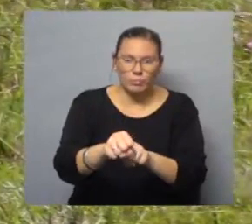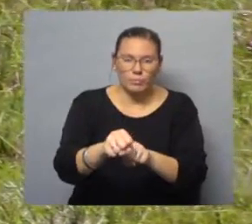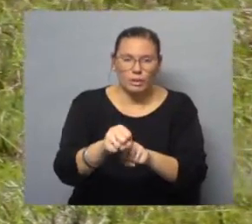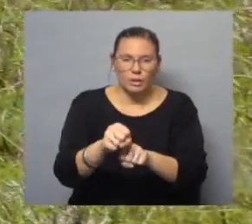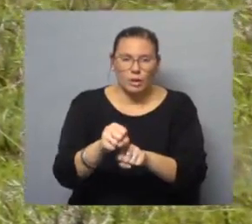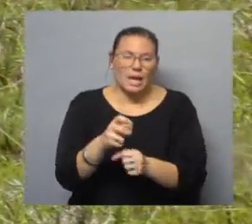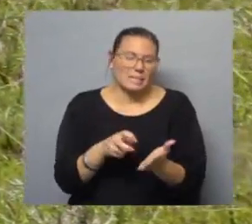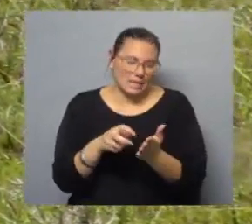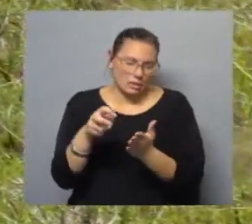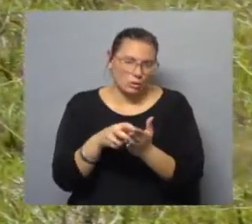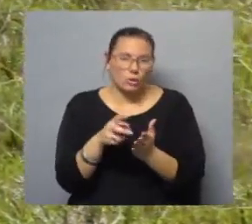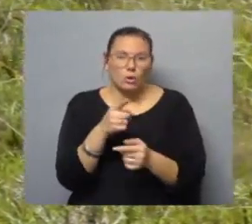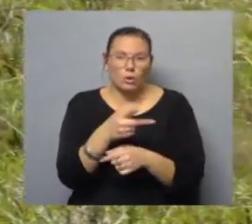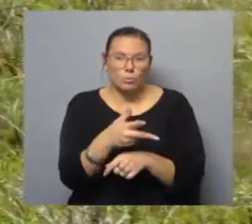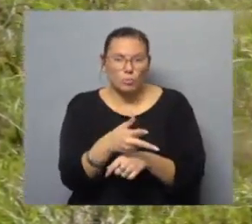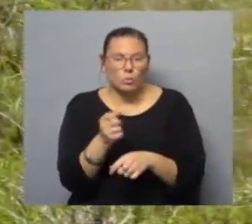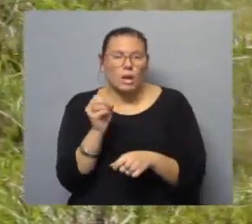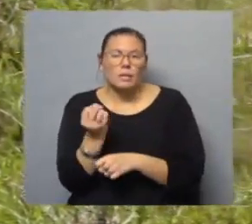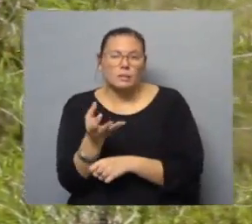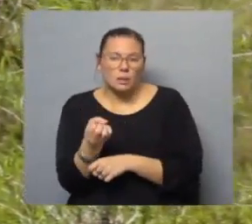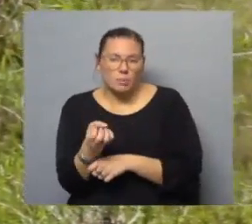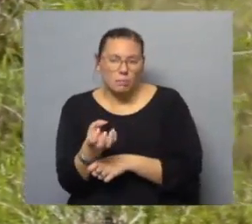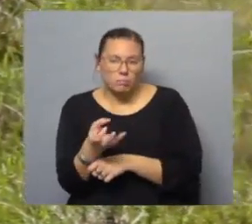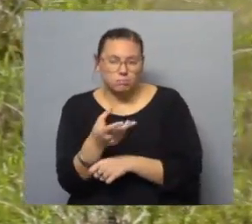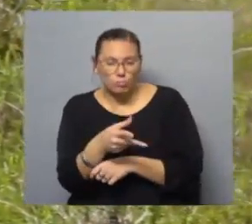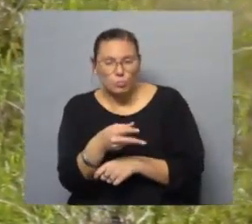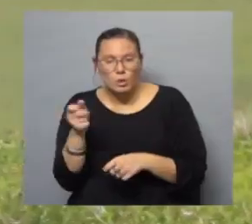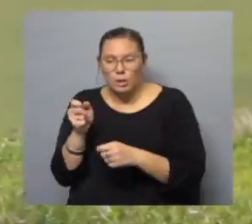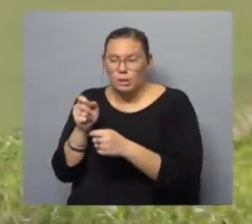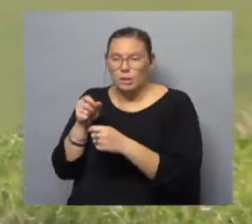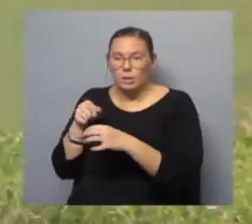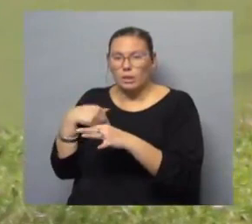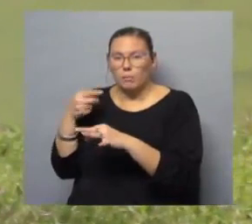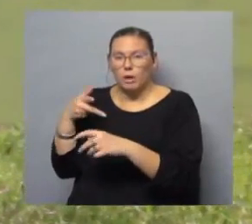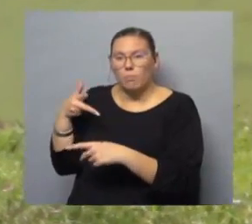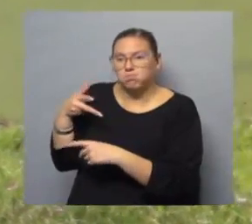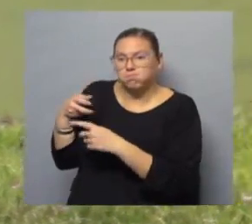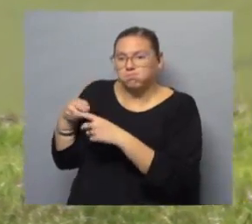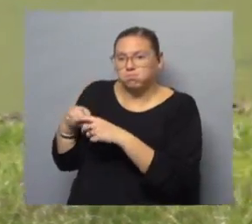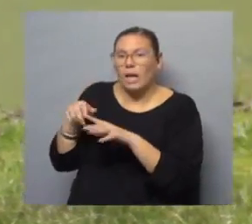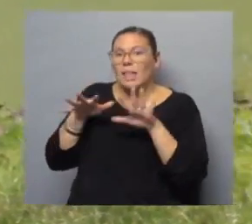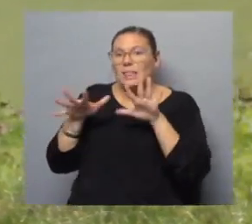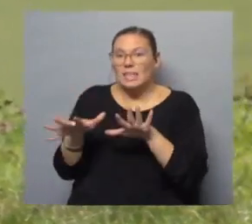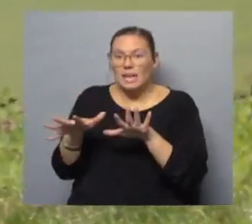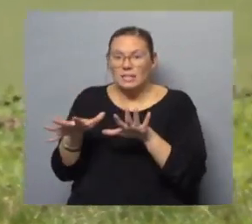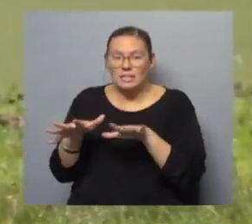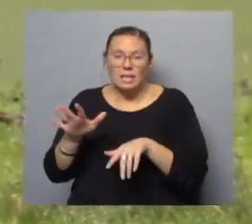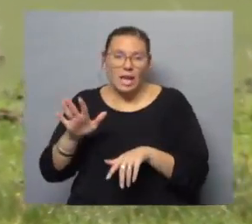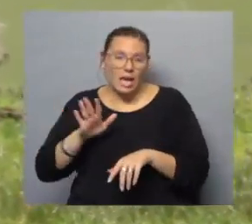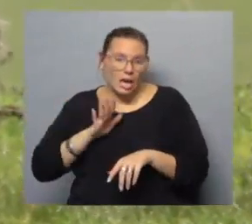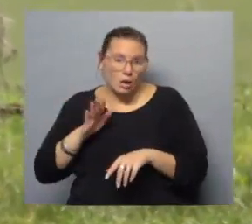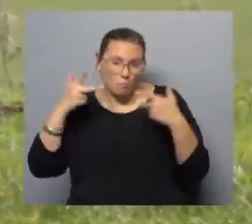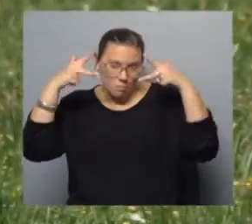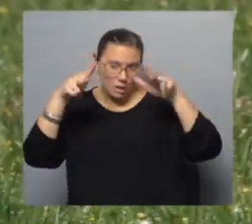en Salto, extraer semen e inseminar al menos 10 hembras